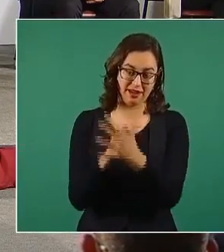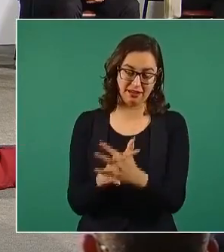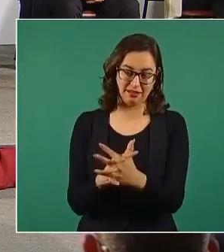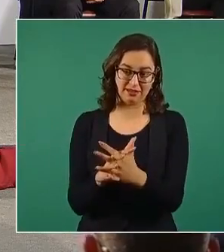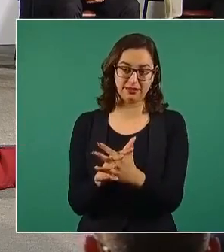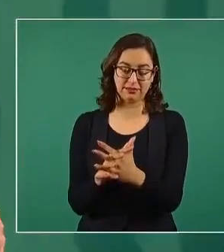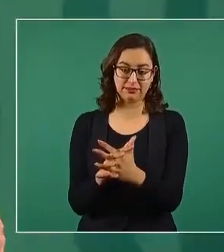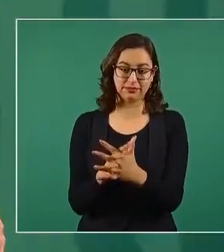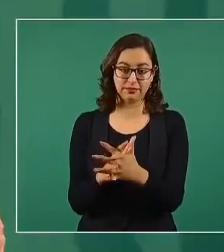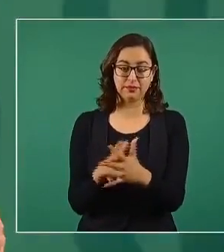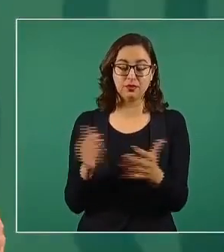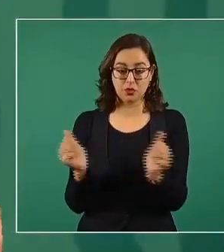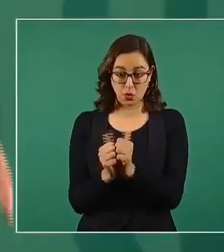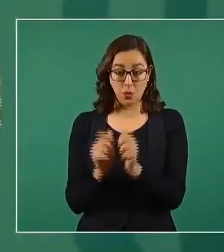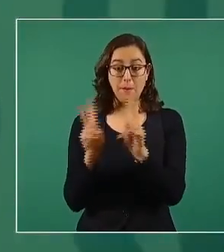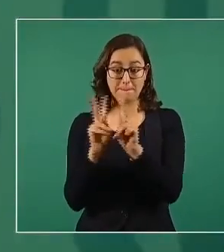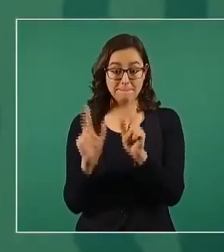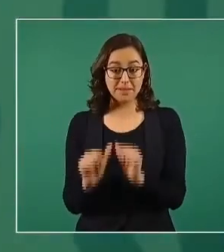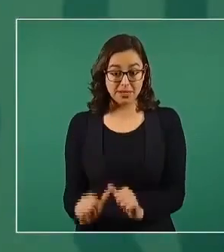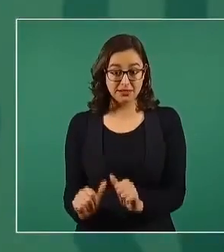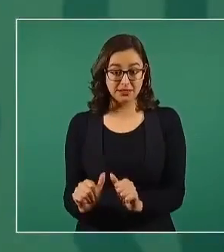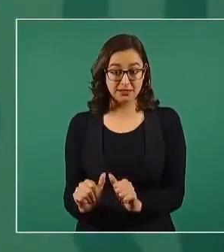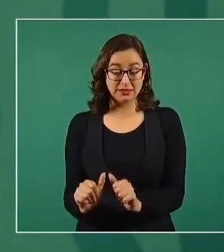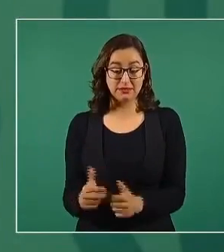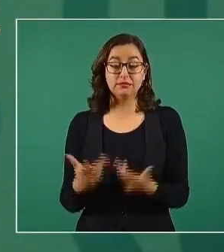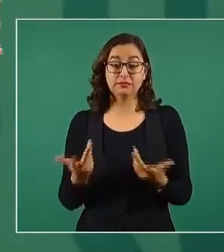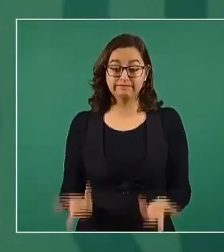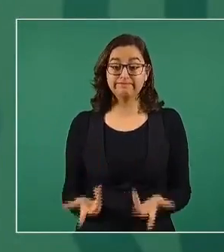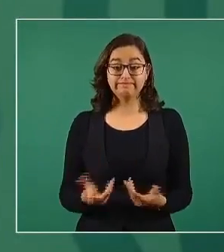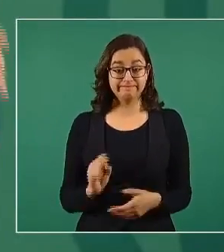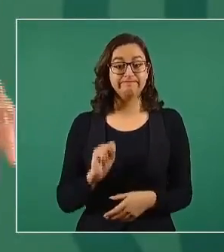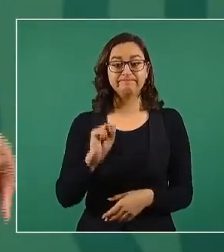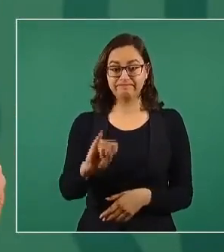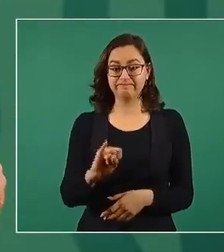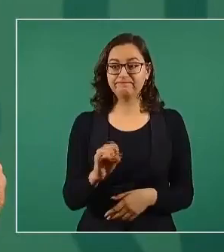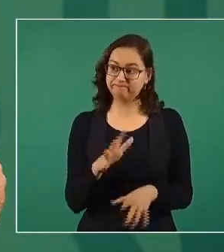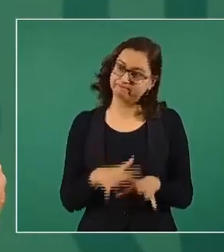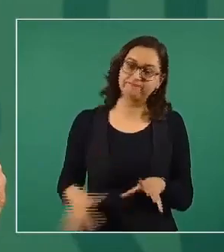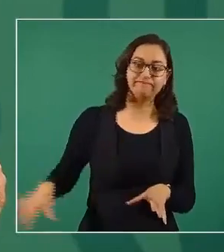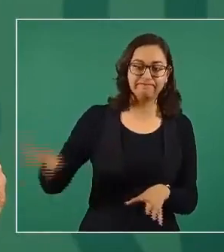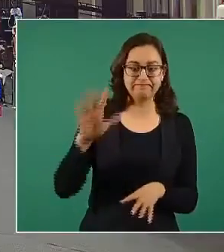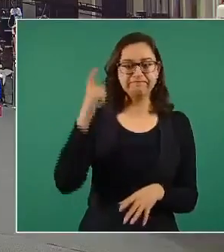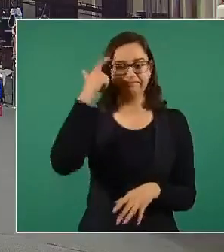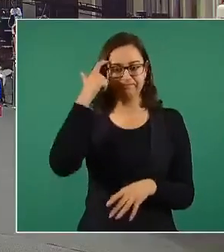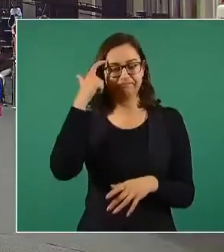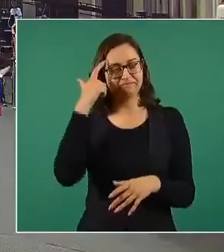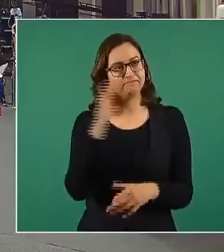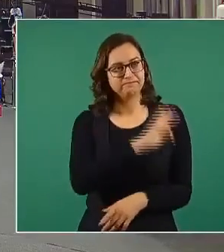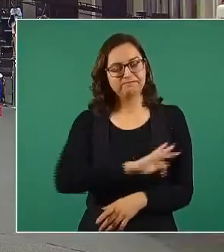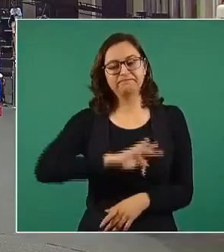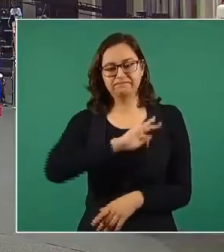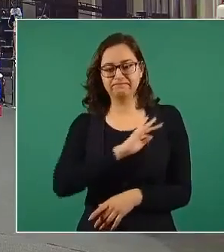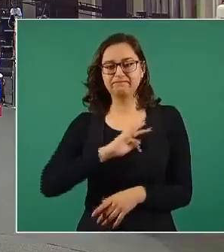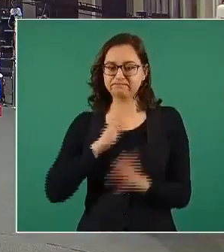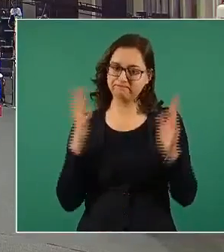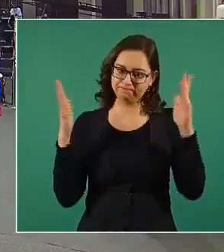violencia, de manera pacífica. Entonces, sí, todos tenemos que celebrar eso. Gracias, presidente.